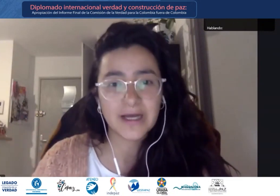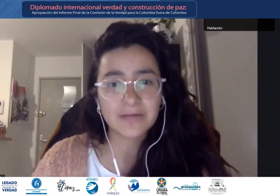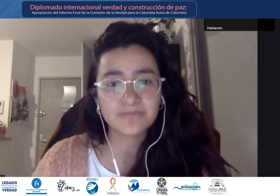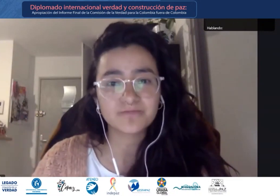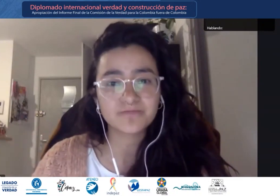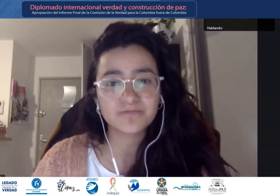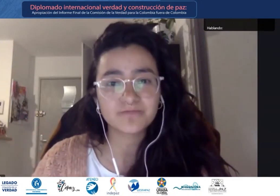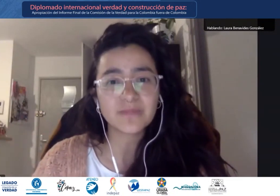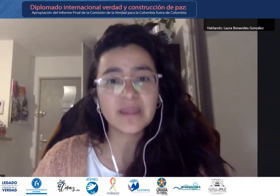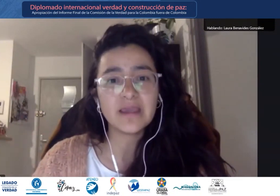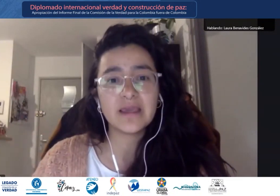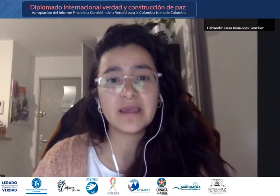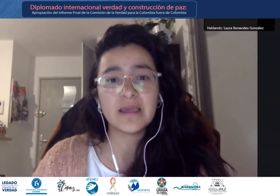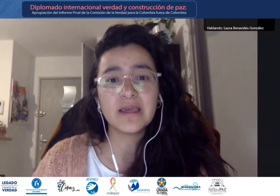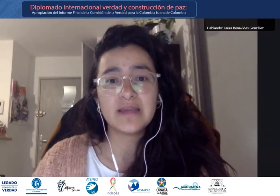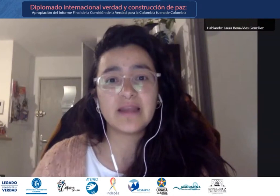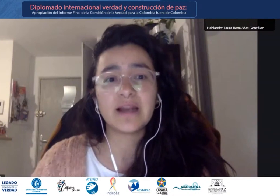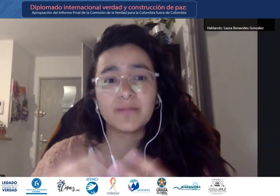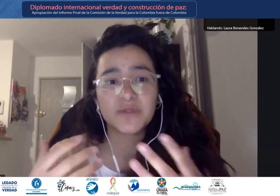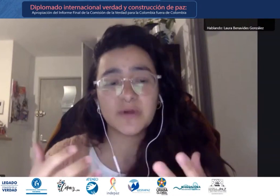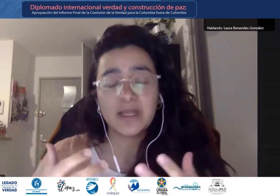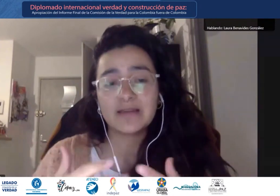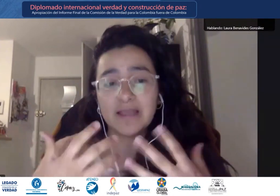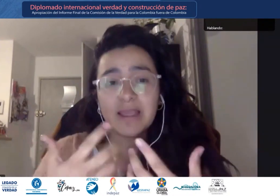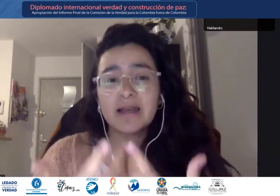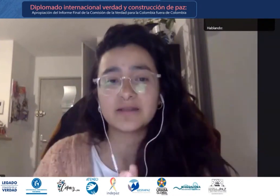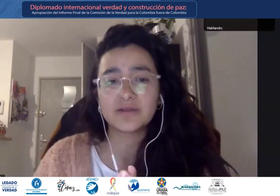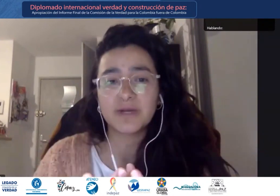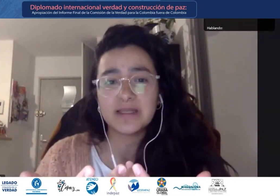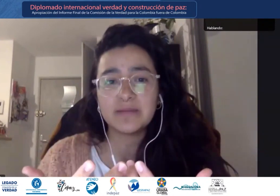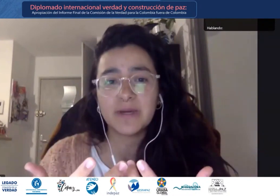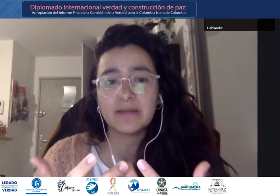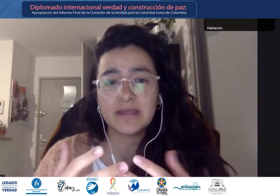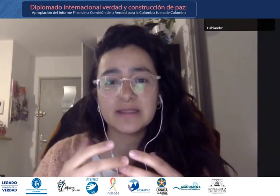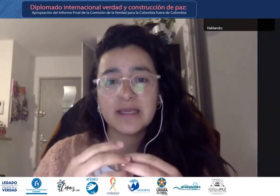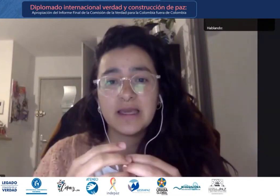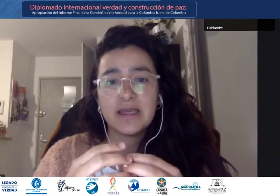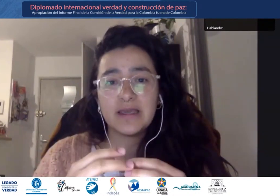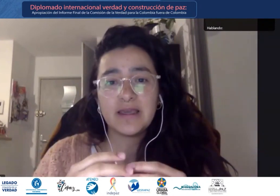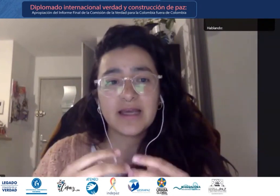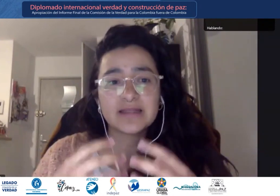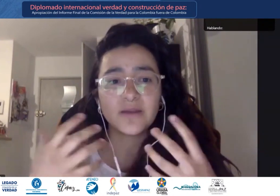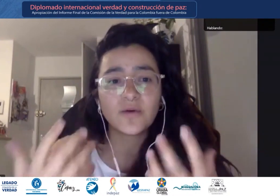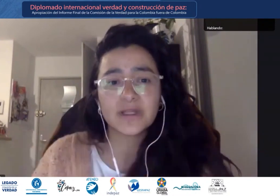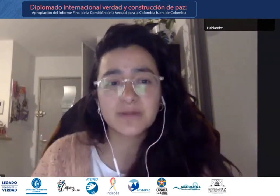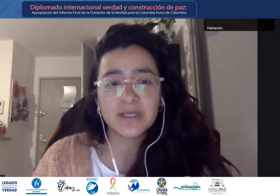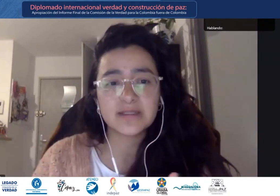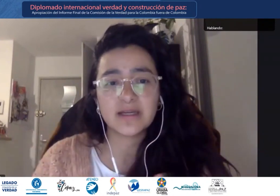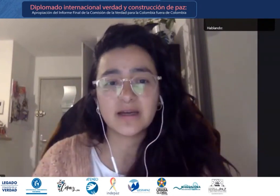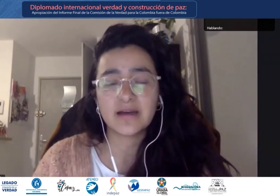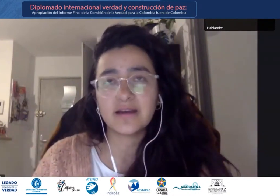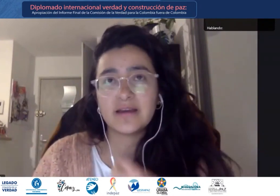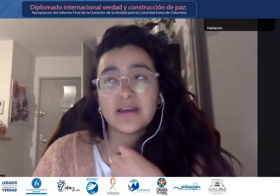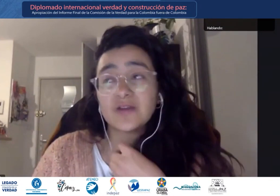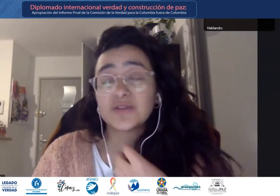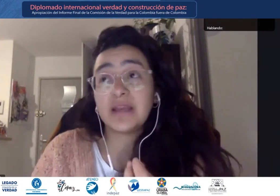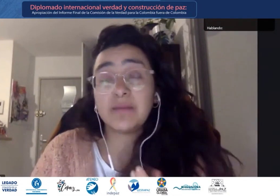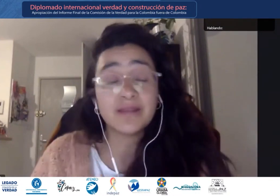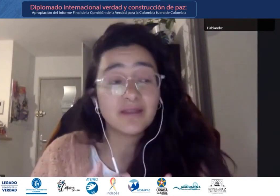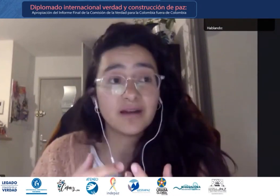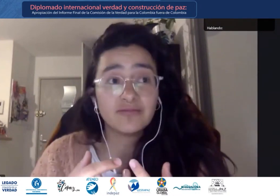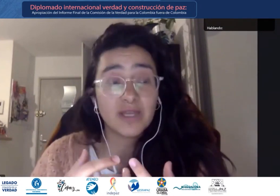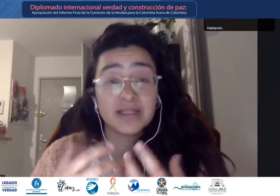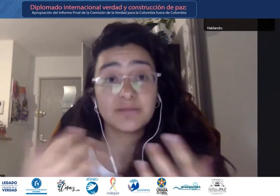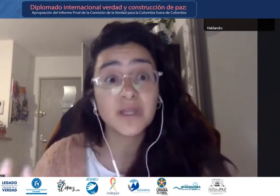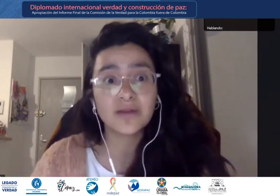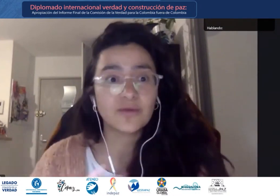poder llegar eh tener la posibilidad de guiar a estos participantes eh ha sido una experiencia eh que nos